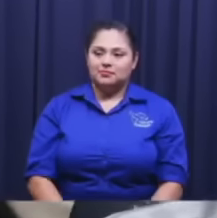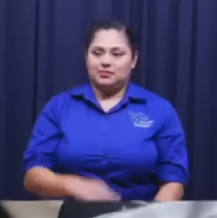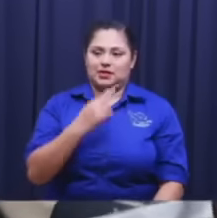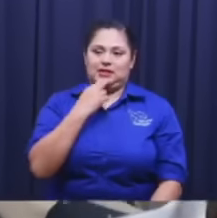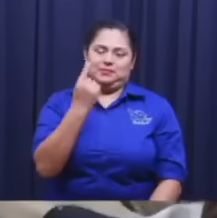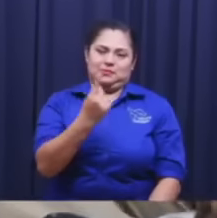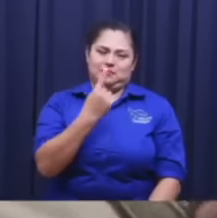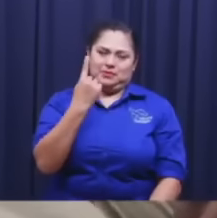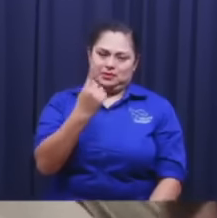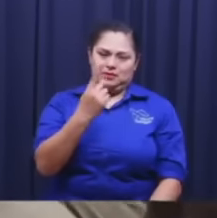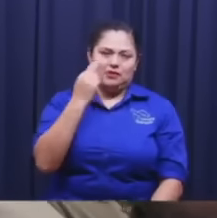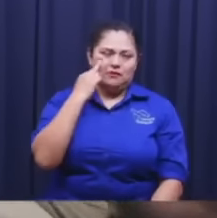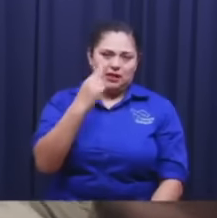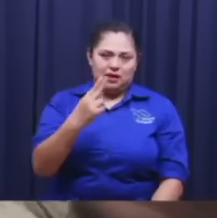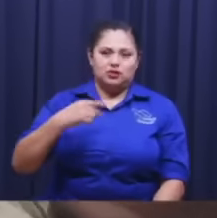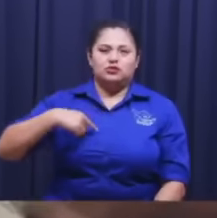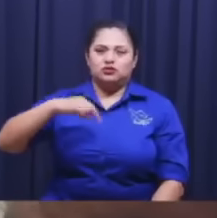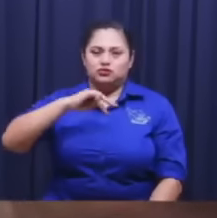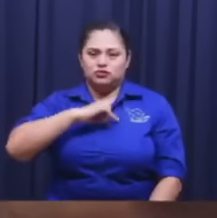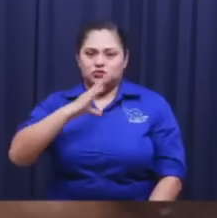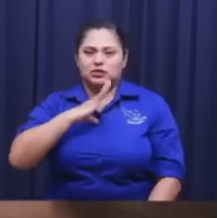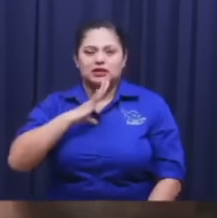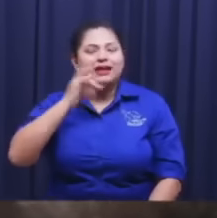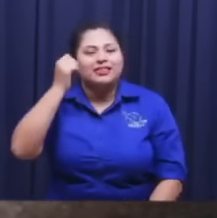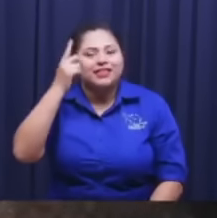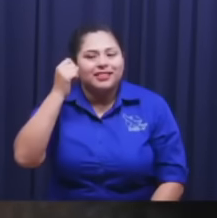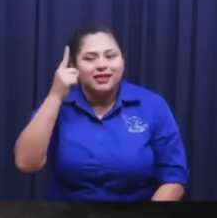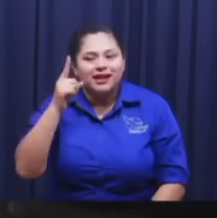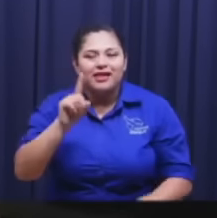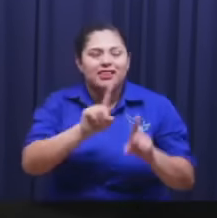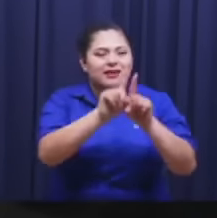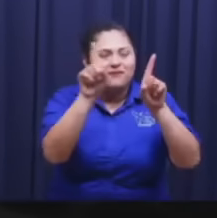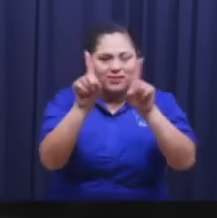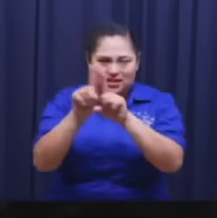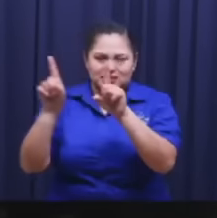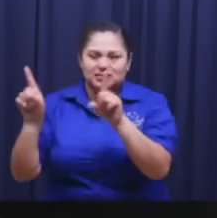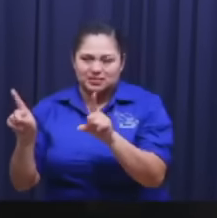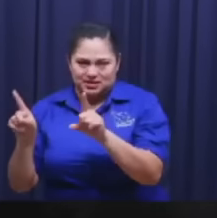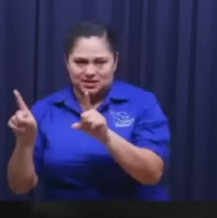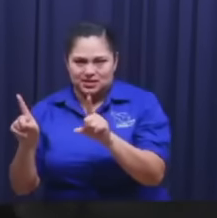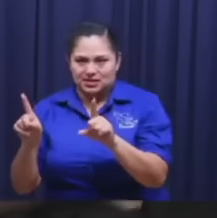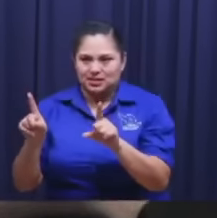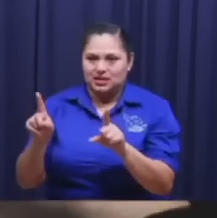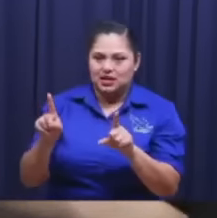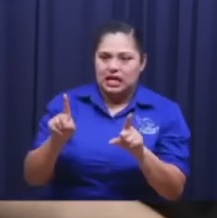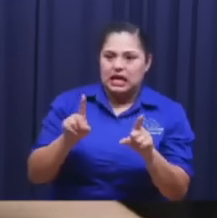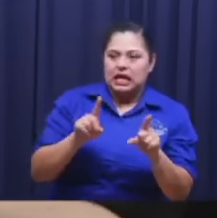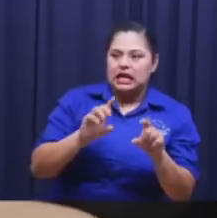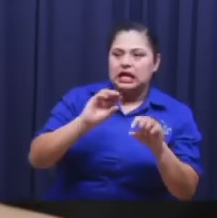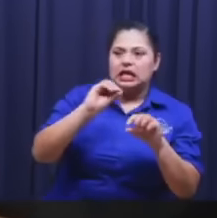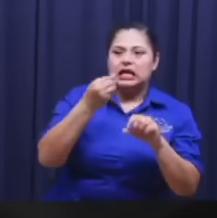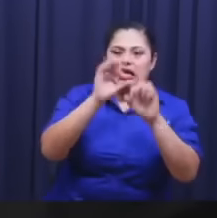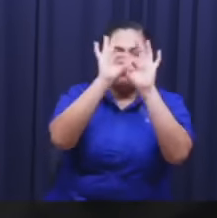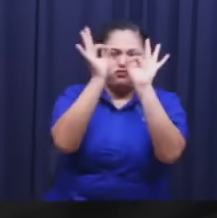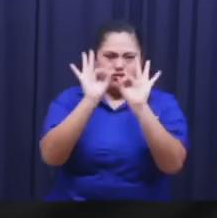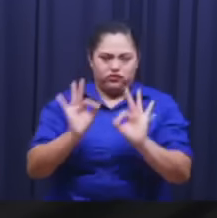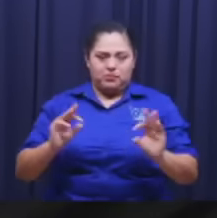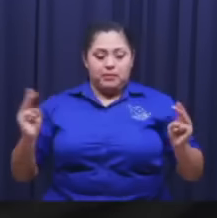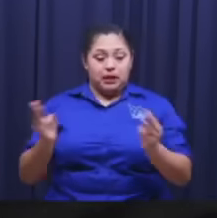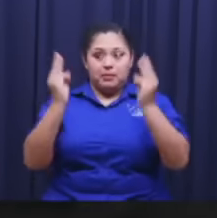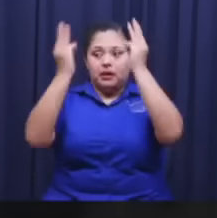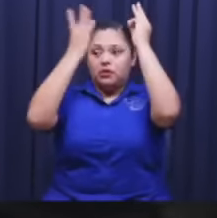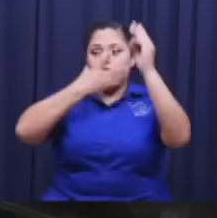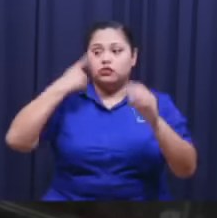Hermano, mire, nosotros deberíamos de entender eso y de diferenciar. ¿Qué clase de milagro es el que el Señor hace en nuestra